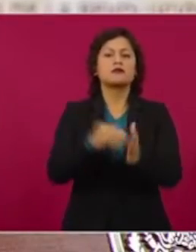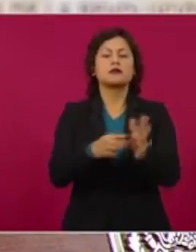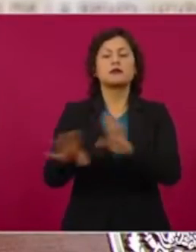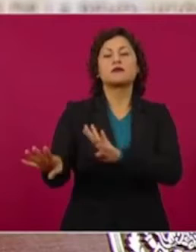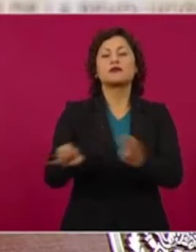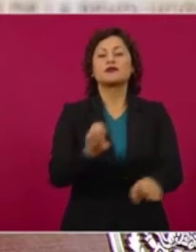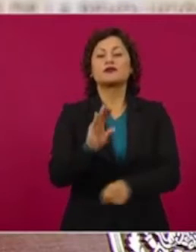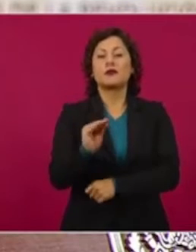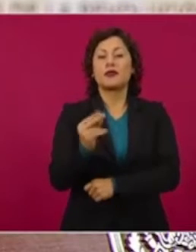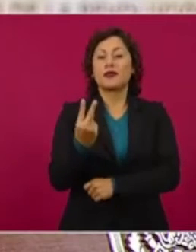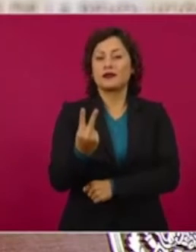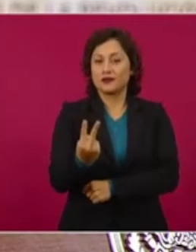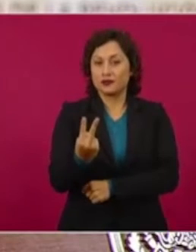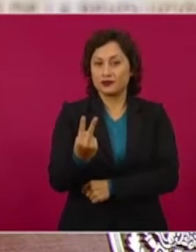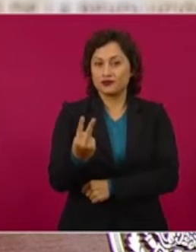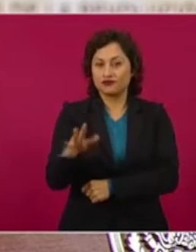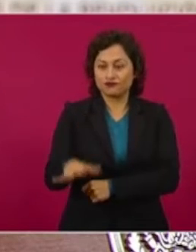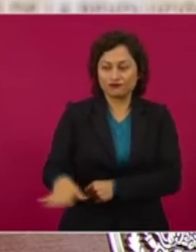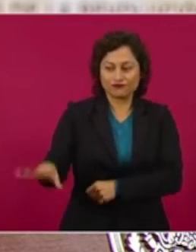Era